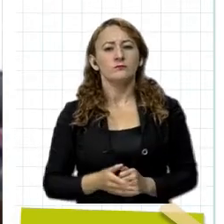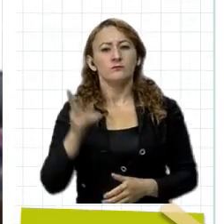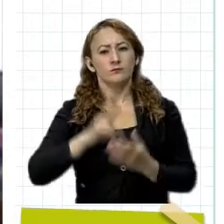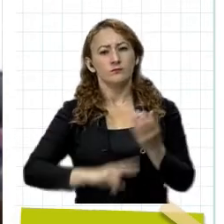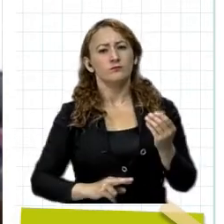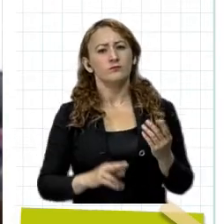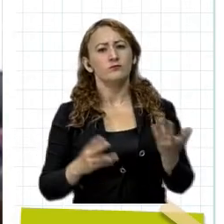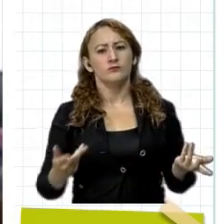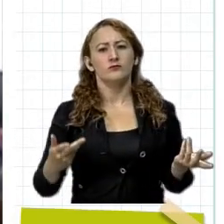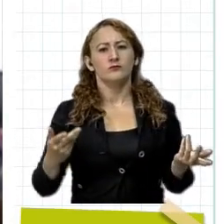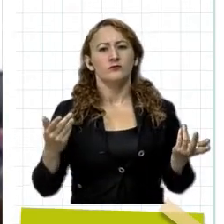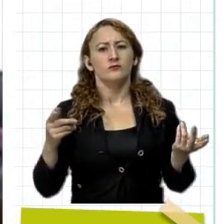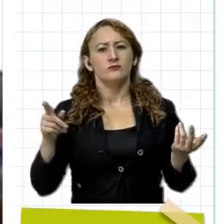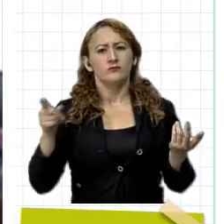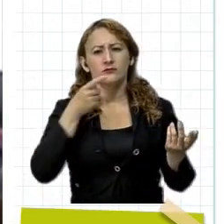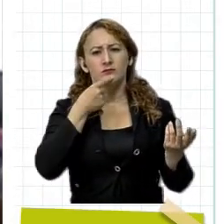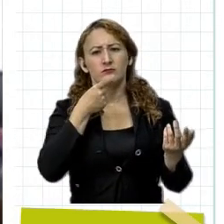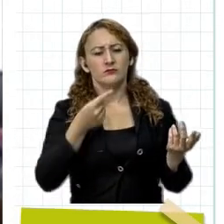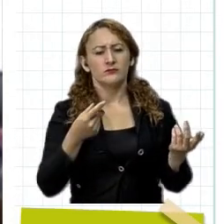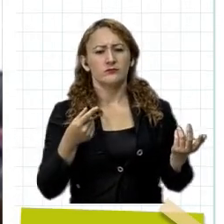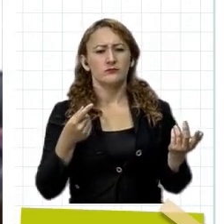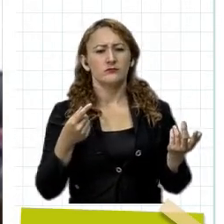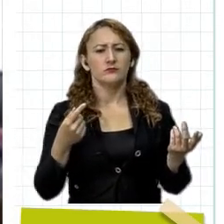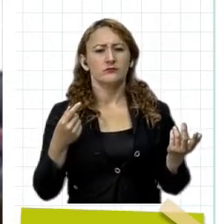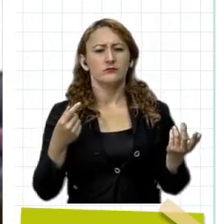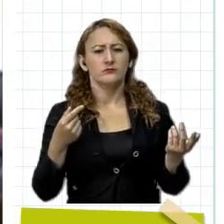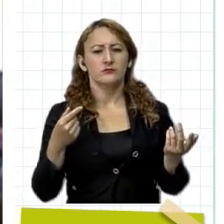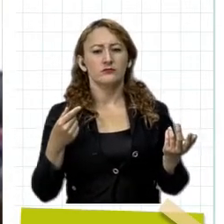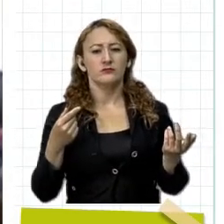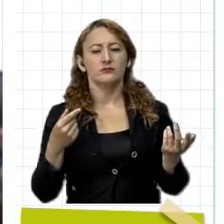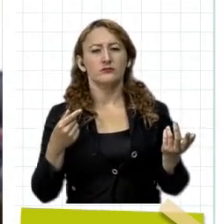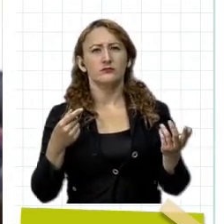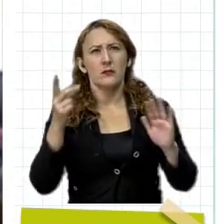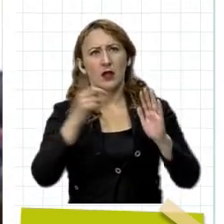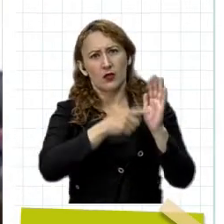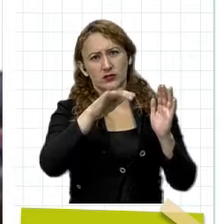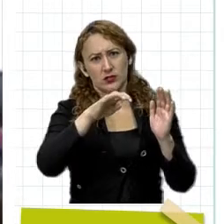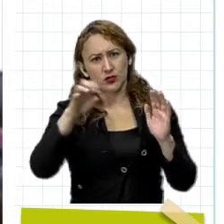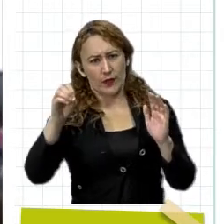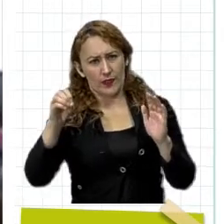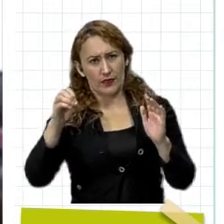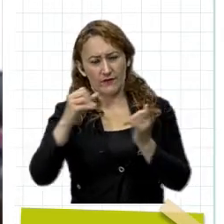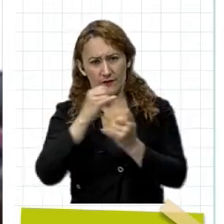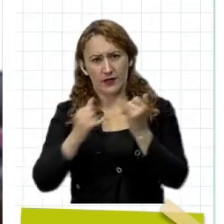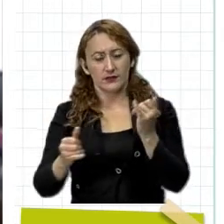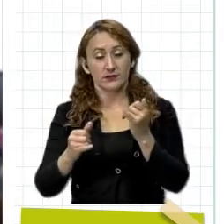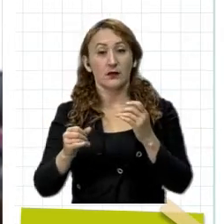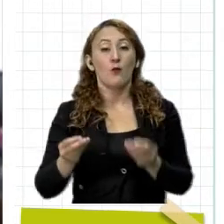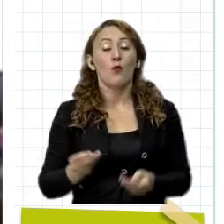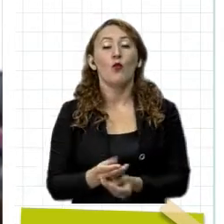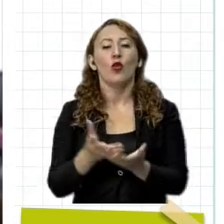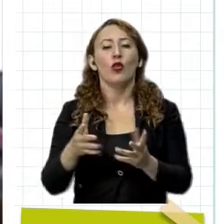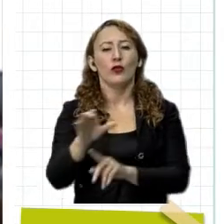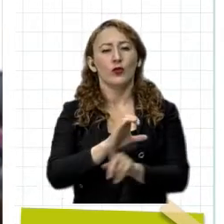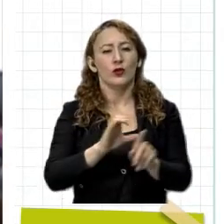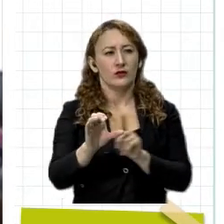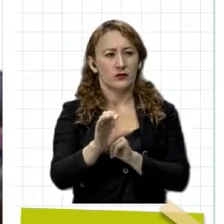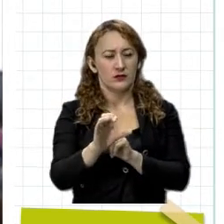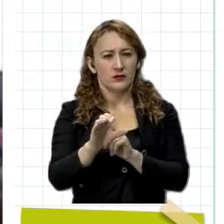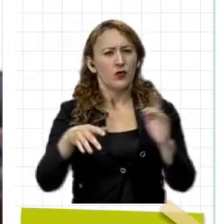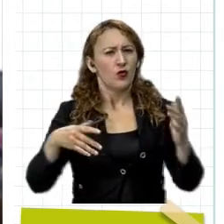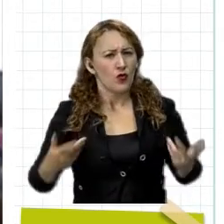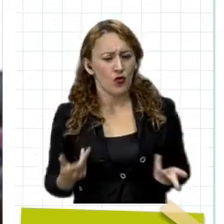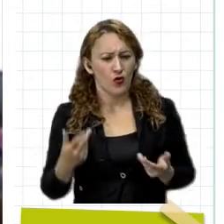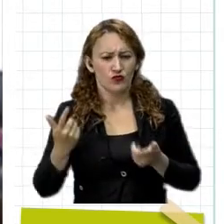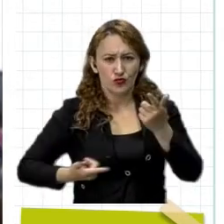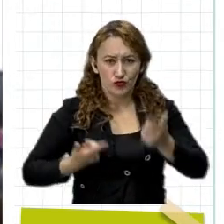ella está hablando en los años, de todas maneras, finales de los 90, de un multiculturalismo antiesencialista con la